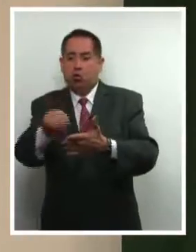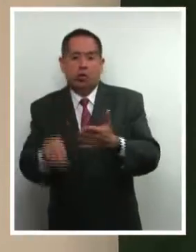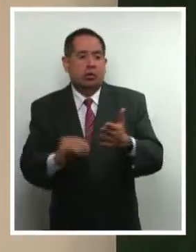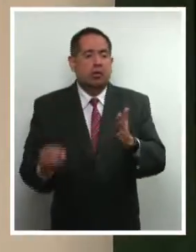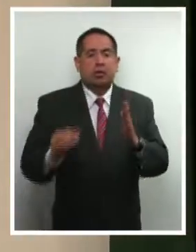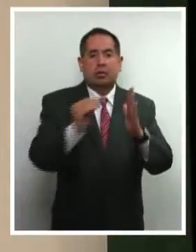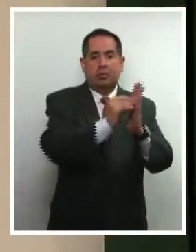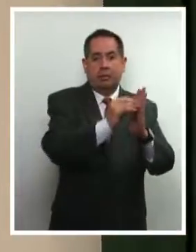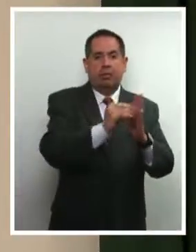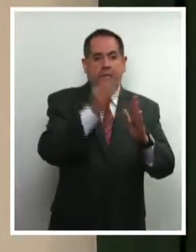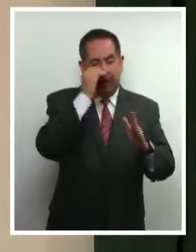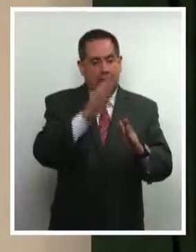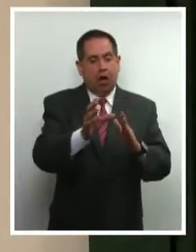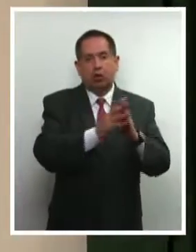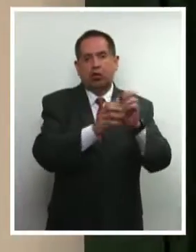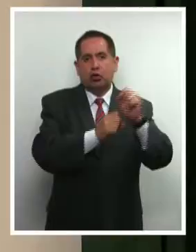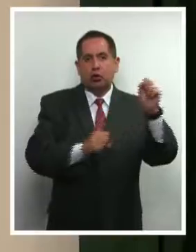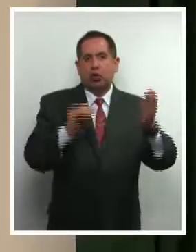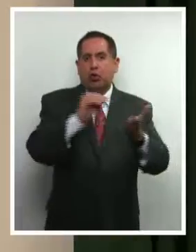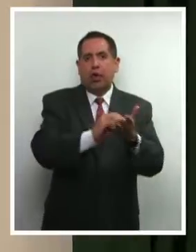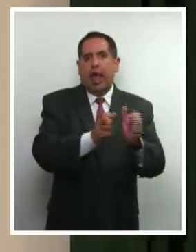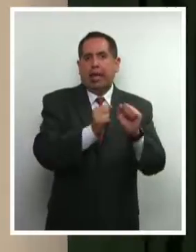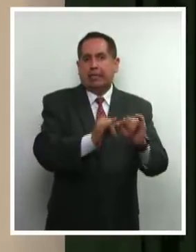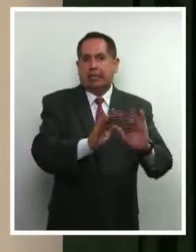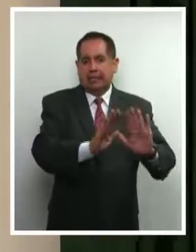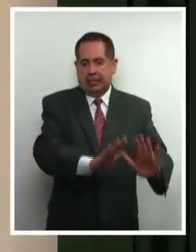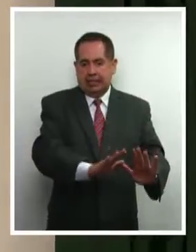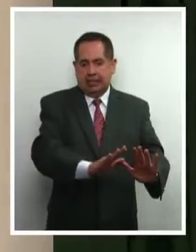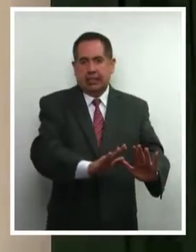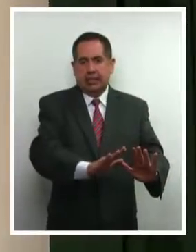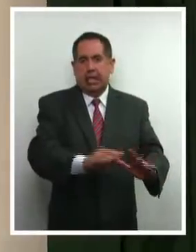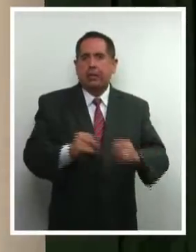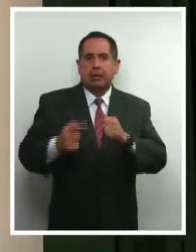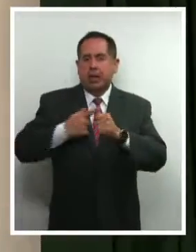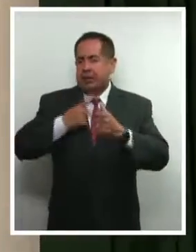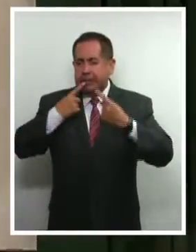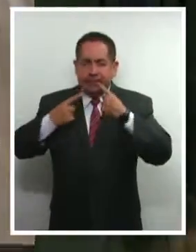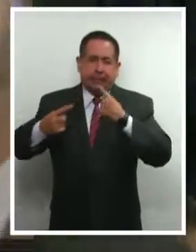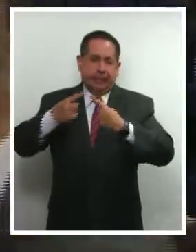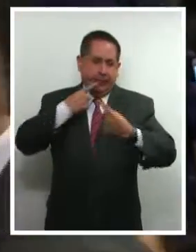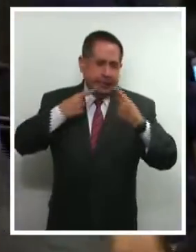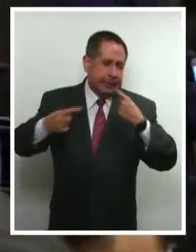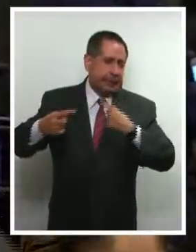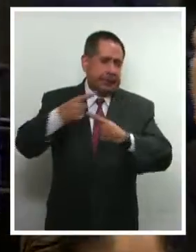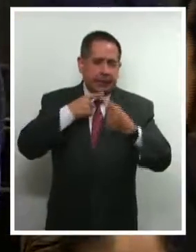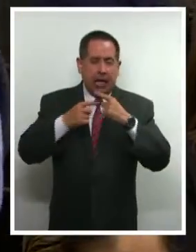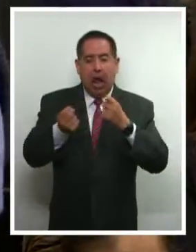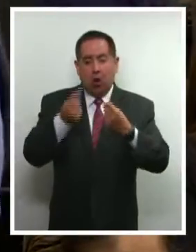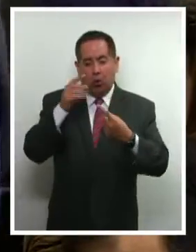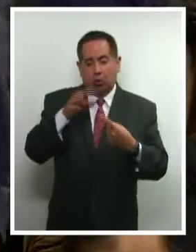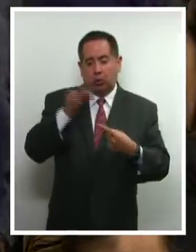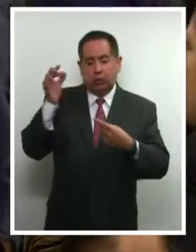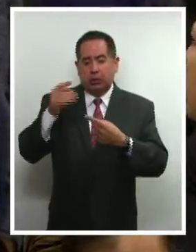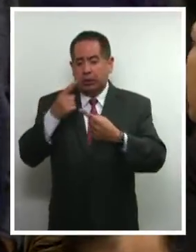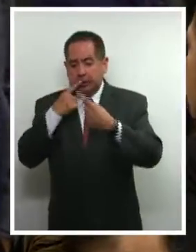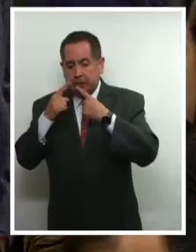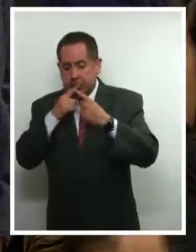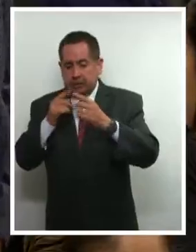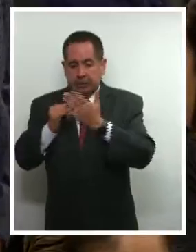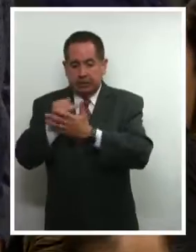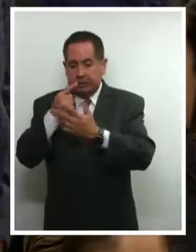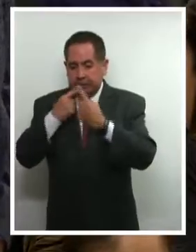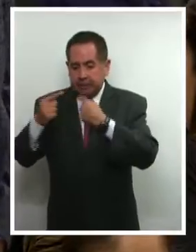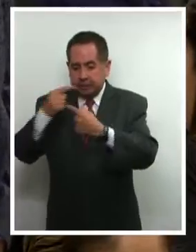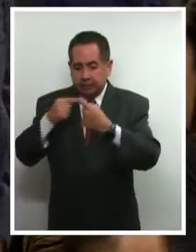está estableciendo, después de una intensa discusión de las reservas en la discusión en lo